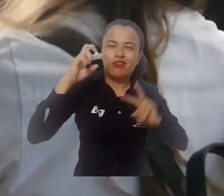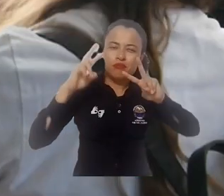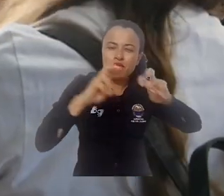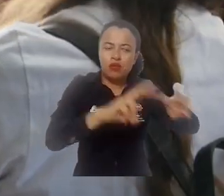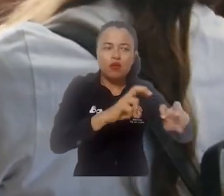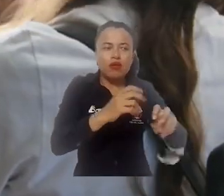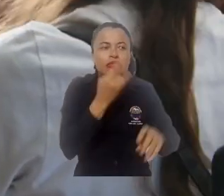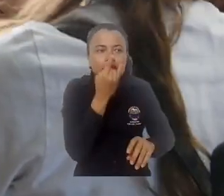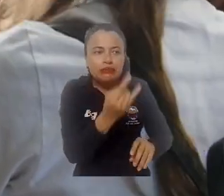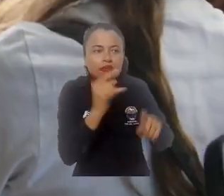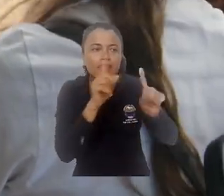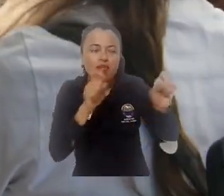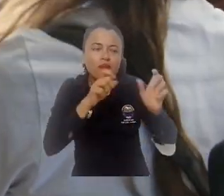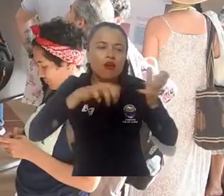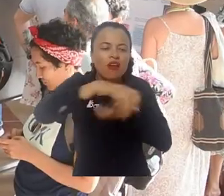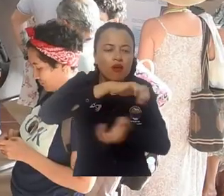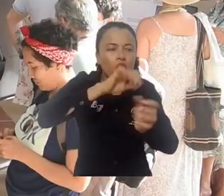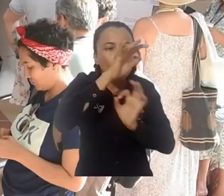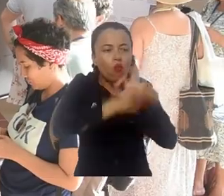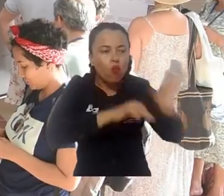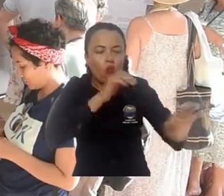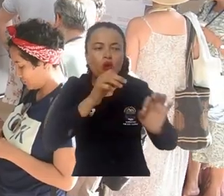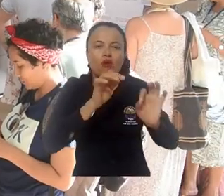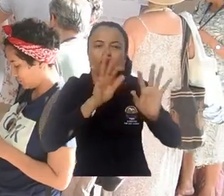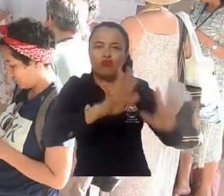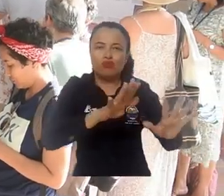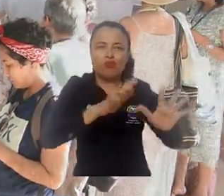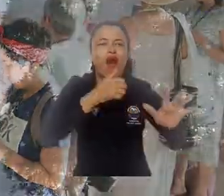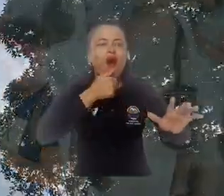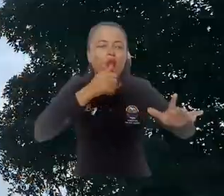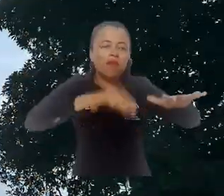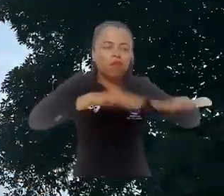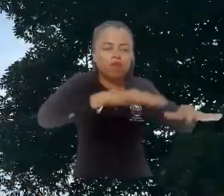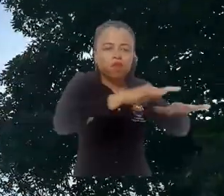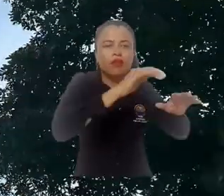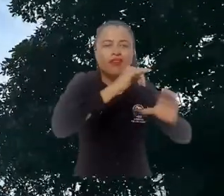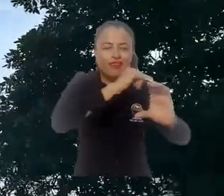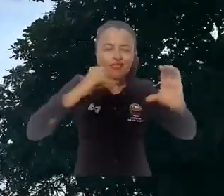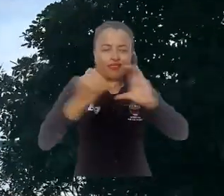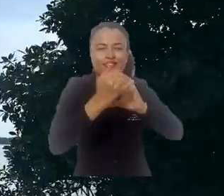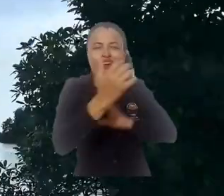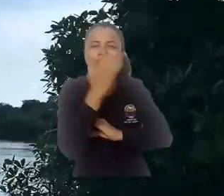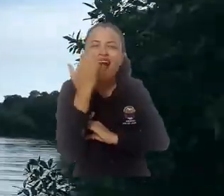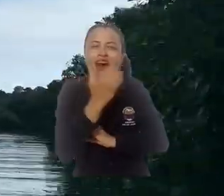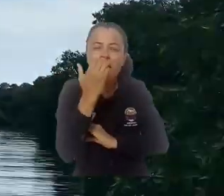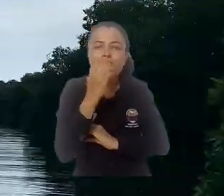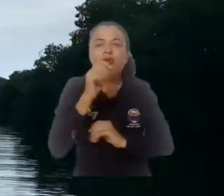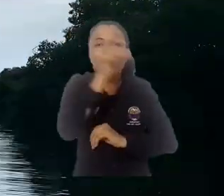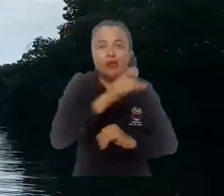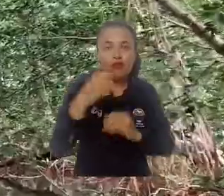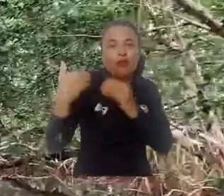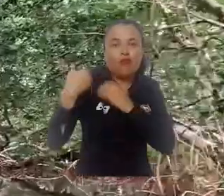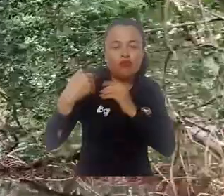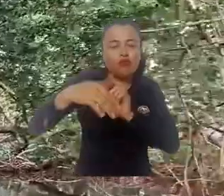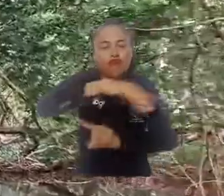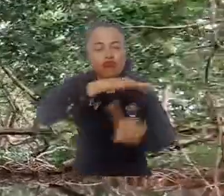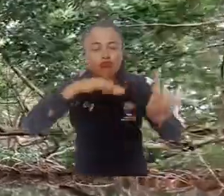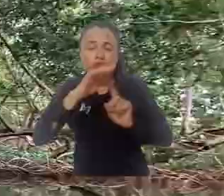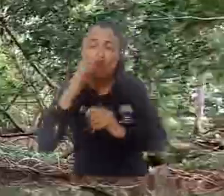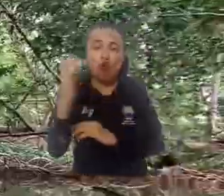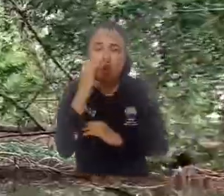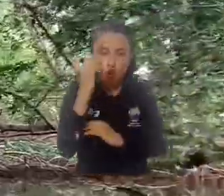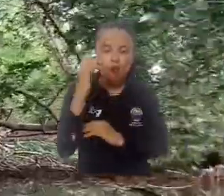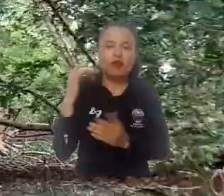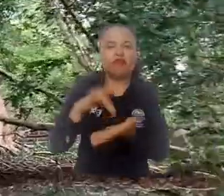investigadores y profesionales interesados en el estudio, conservación y gestión de los ecosistemas acuáticos continentales del Neotrópico con actores